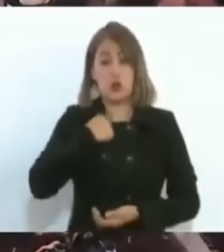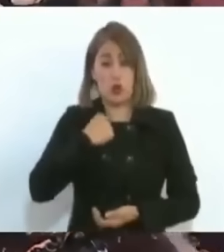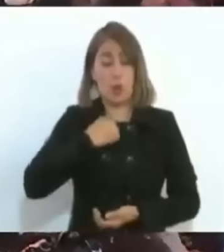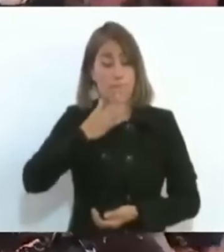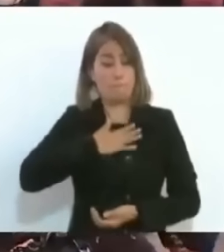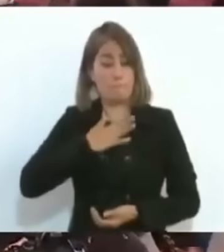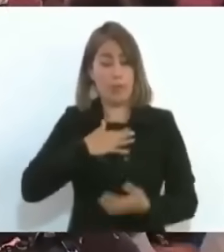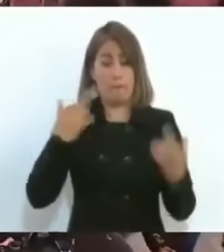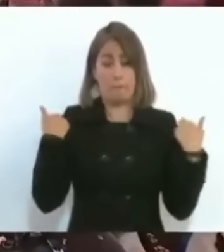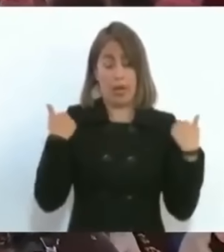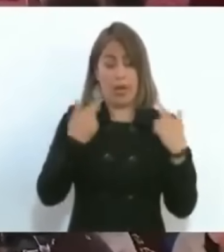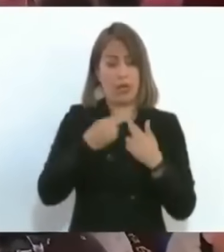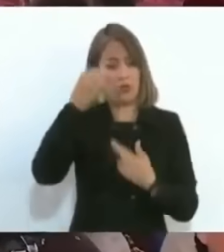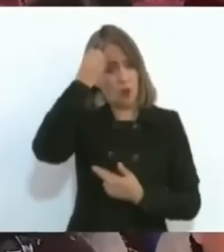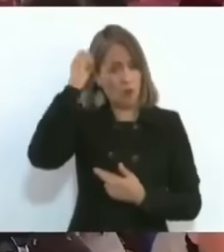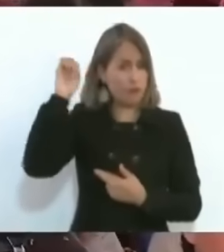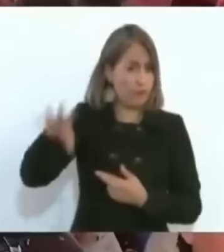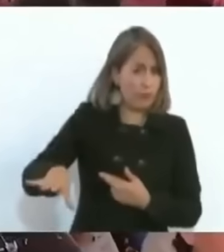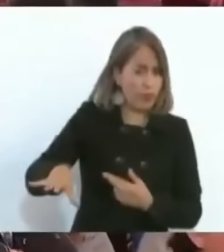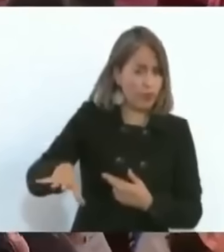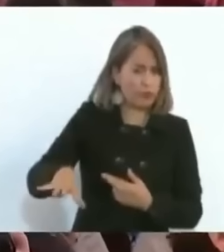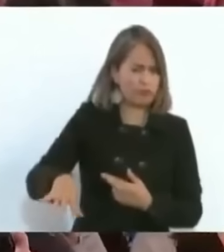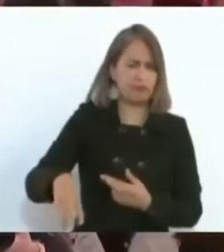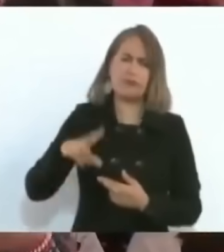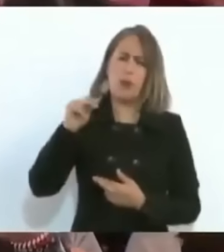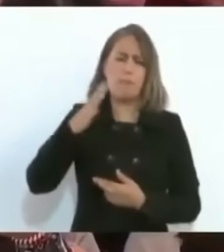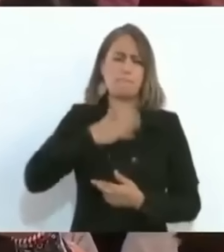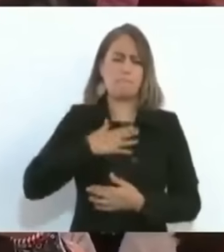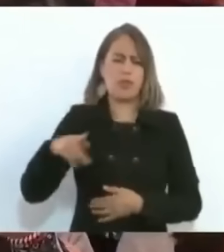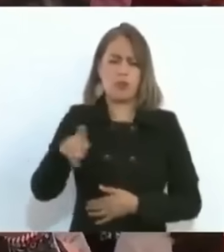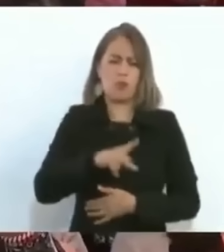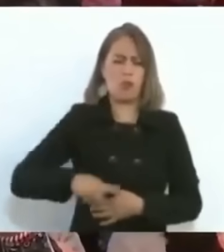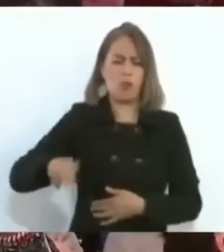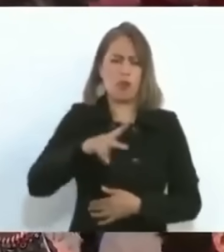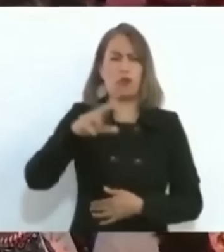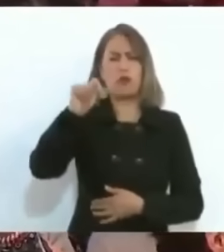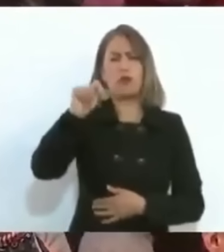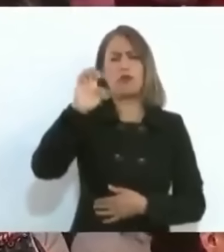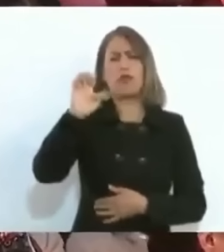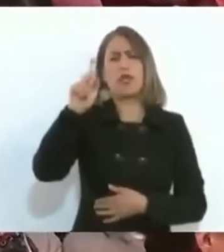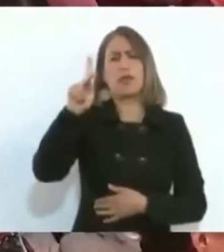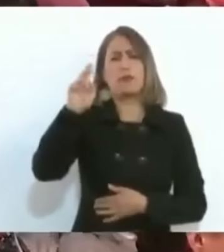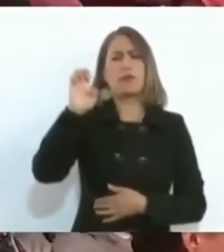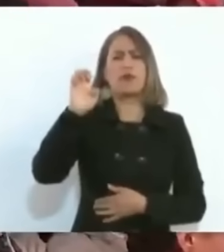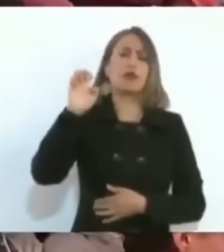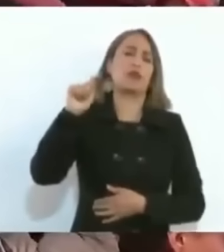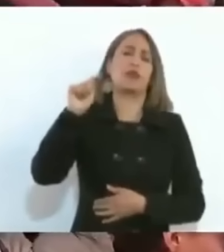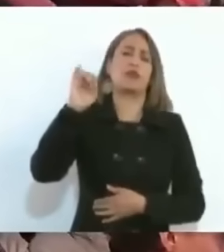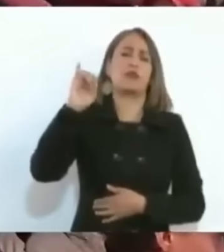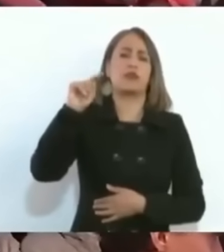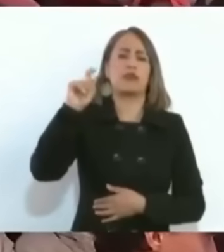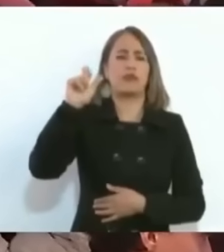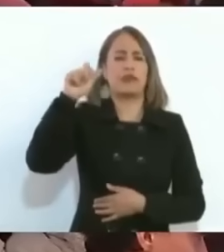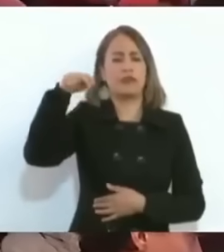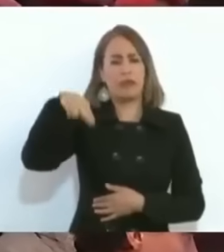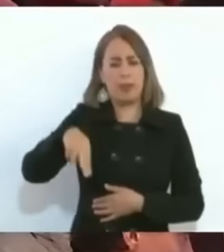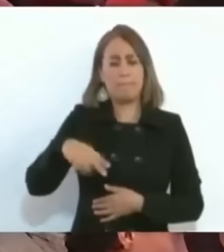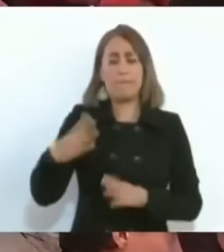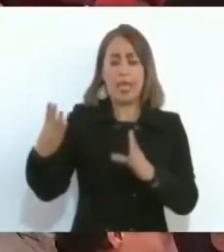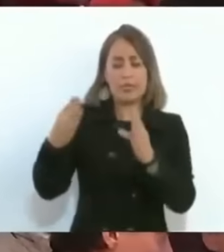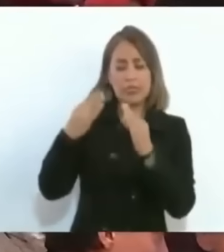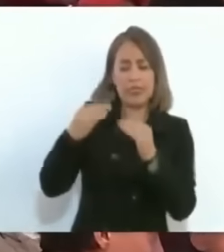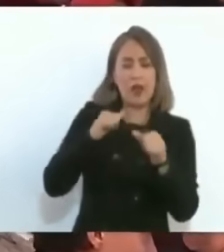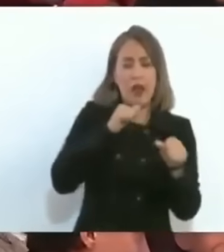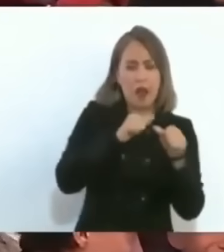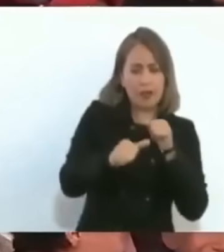maestras allá de mi pueblo, de Tepetitán, que me enseñaron las primeras